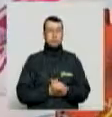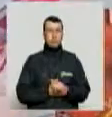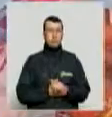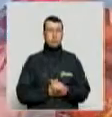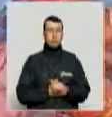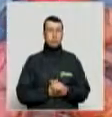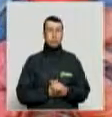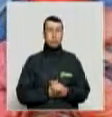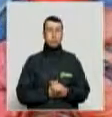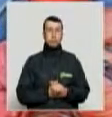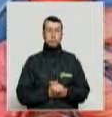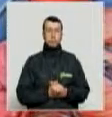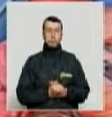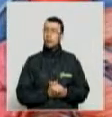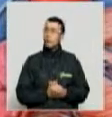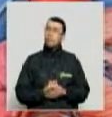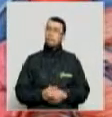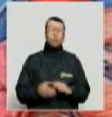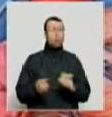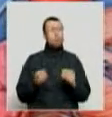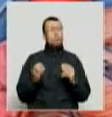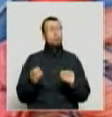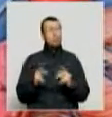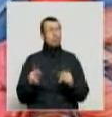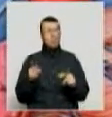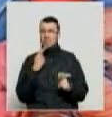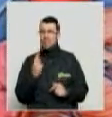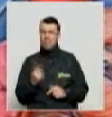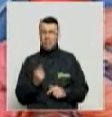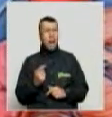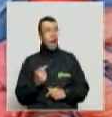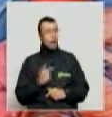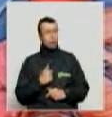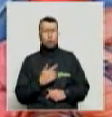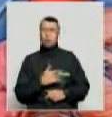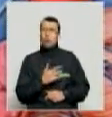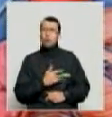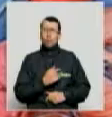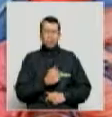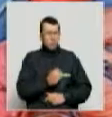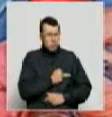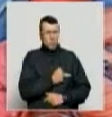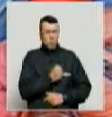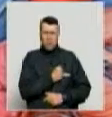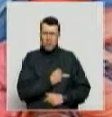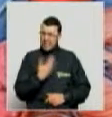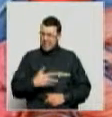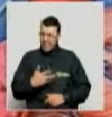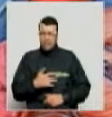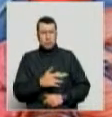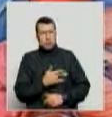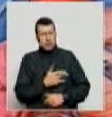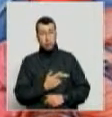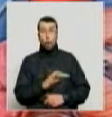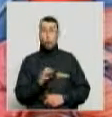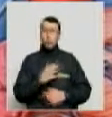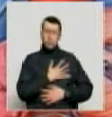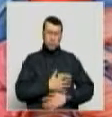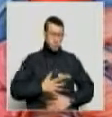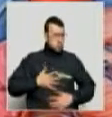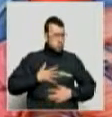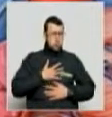está en que muchas personas dicen, yo siento que me dan palpitaciones, yo a veces siento dolor en el